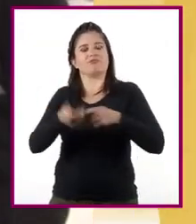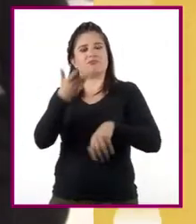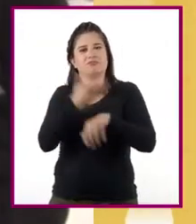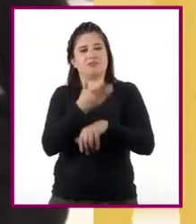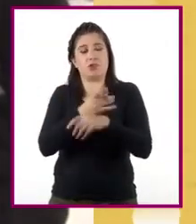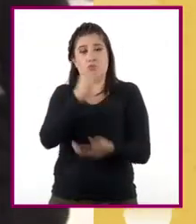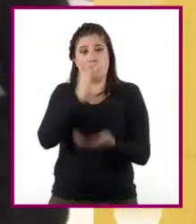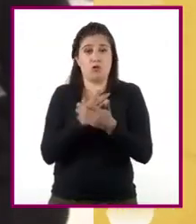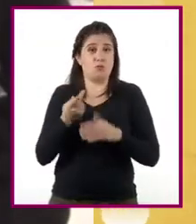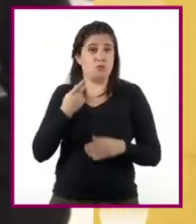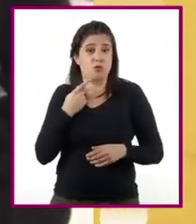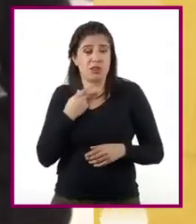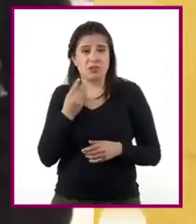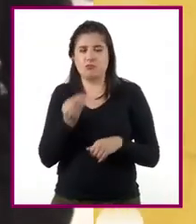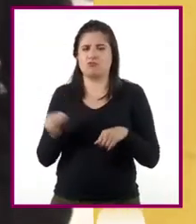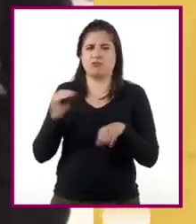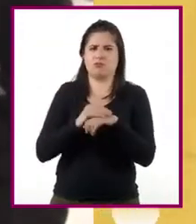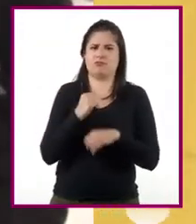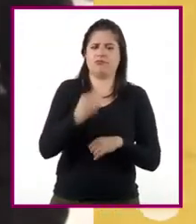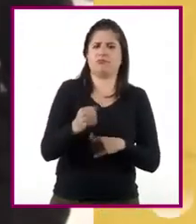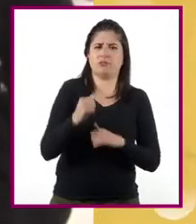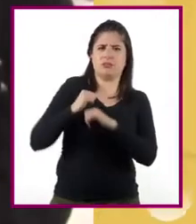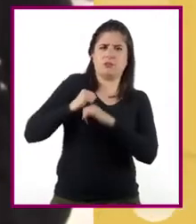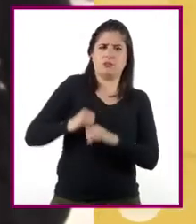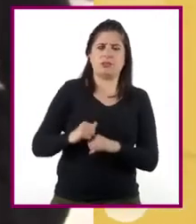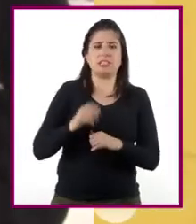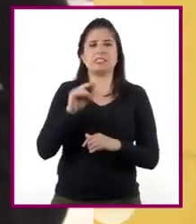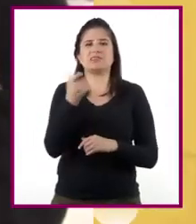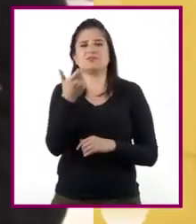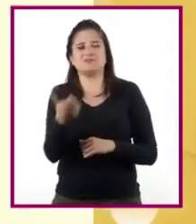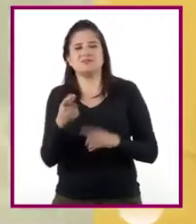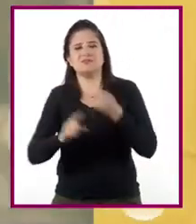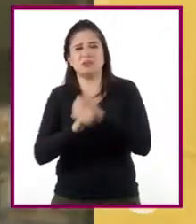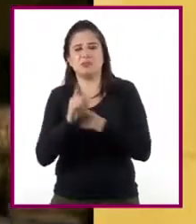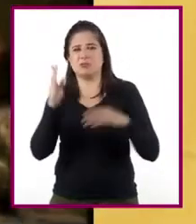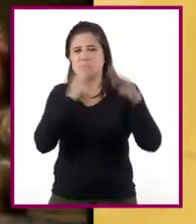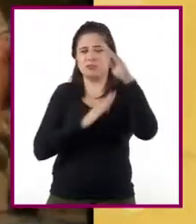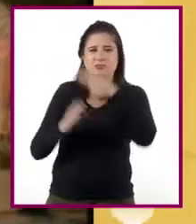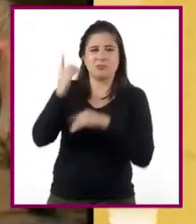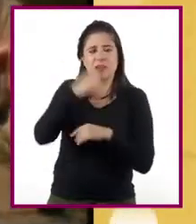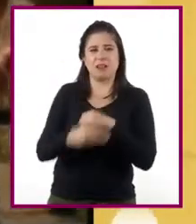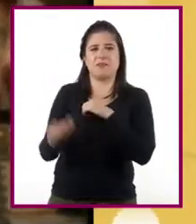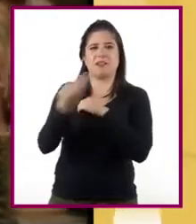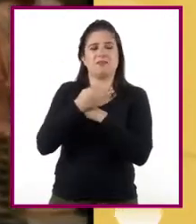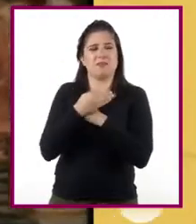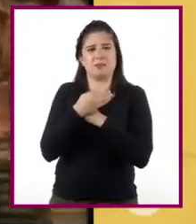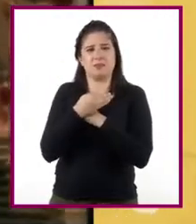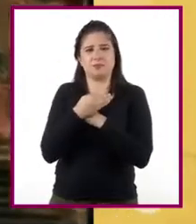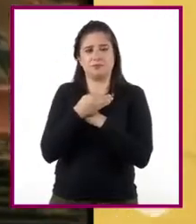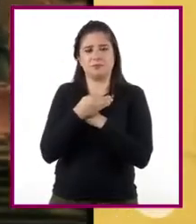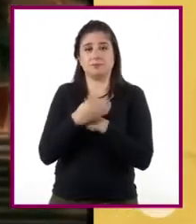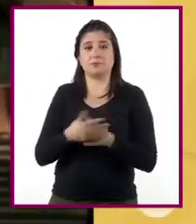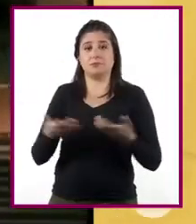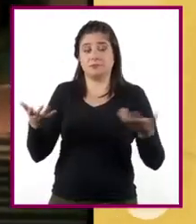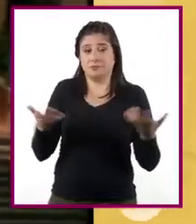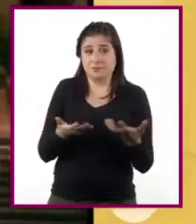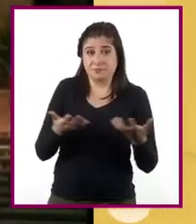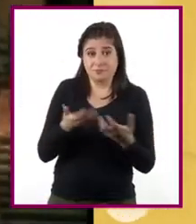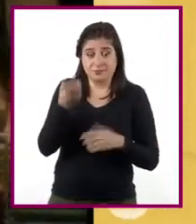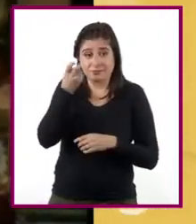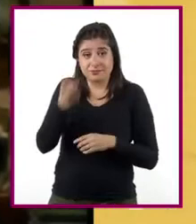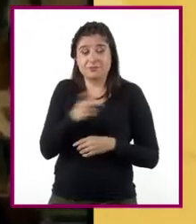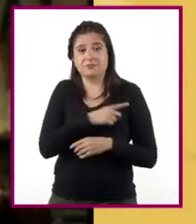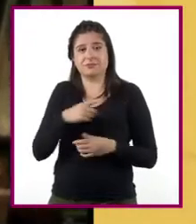en términos políticos, imponer su autoridad, sino en términos económicos, obtener el mayor beneficio posible. Para hacer esto tuvo